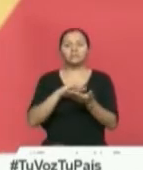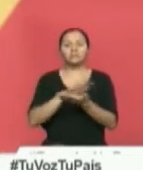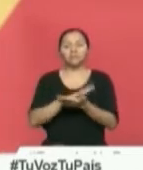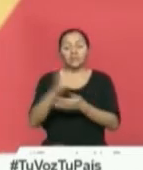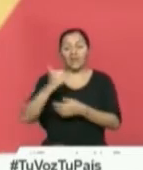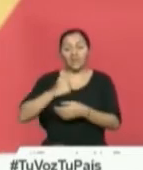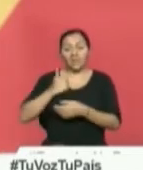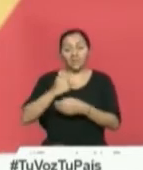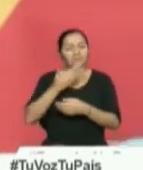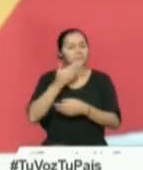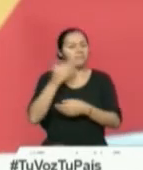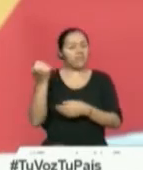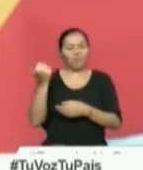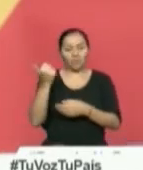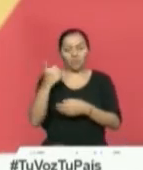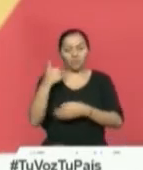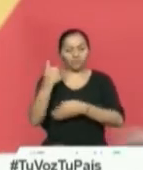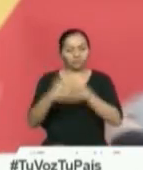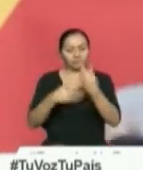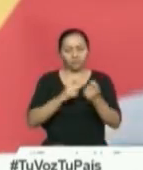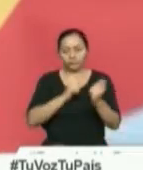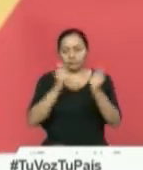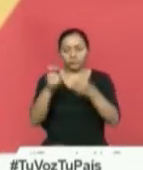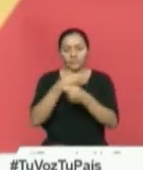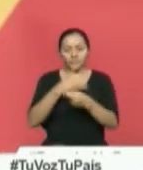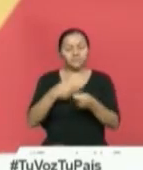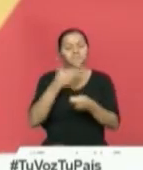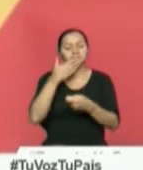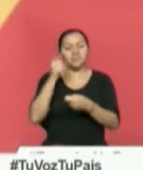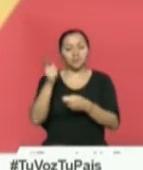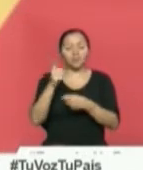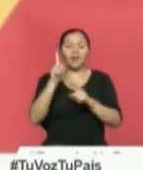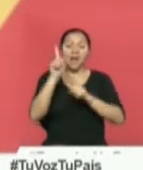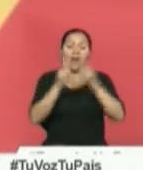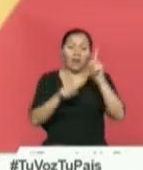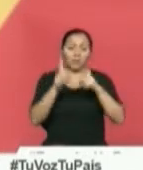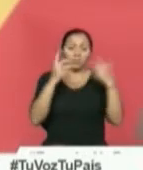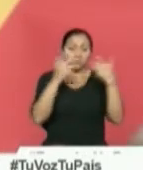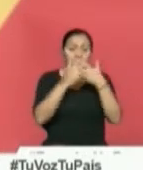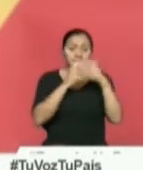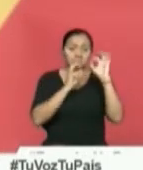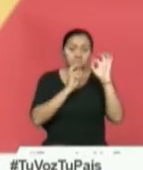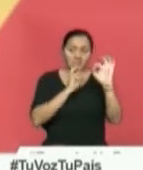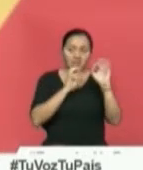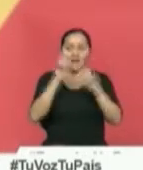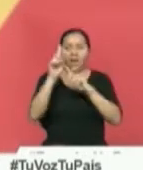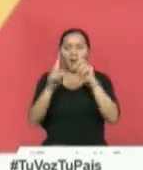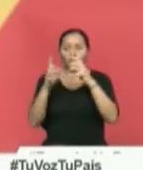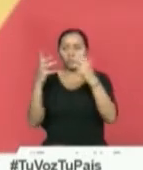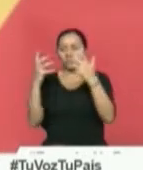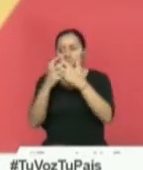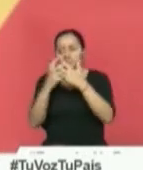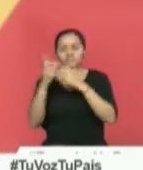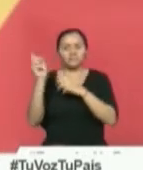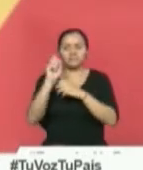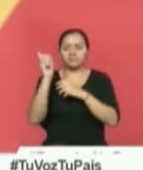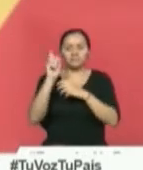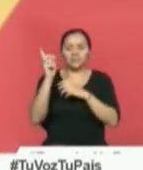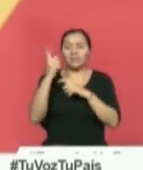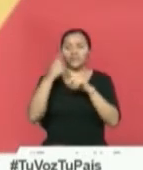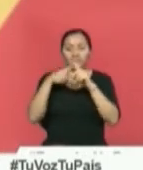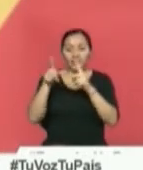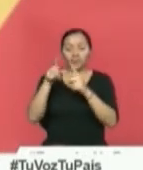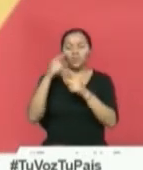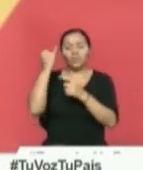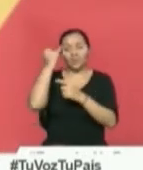nuestro país, a lo mejor qué cosas no necesariamente eran compatibles con nuestro modelo de desarrollo, con la forma en la que funciona el